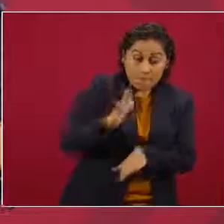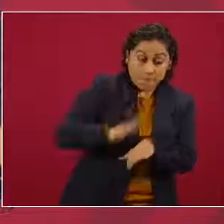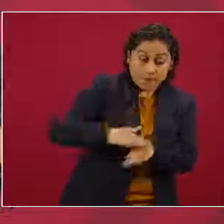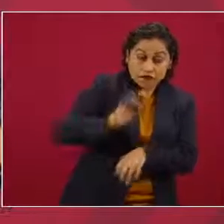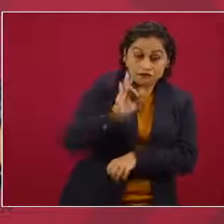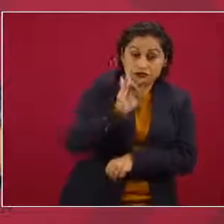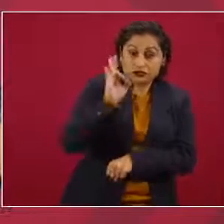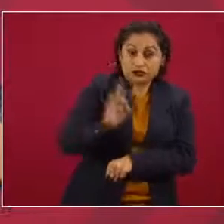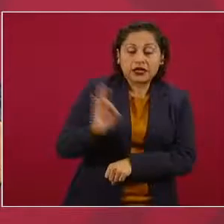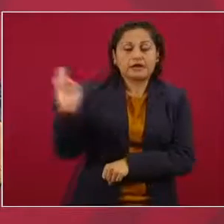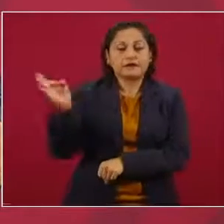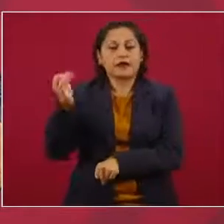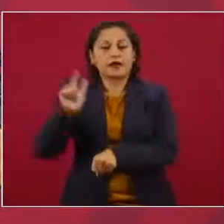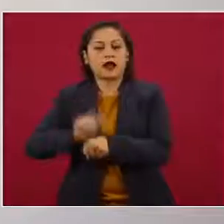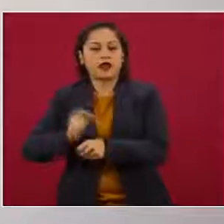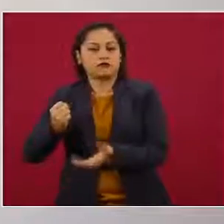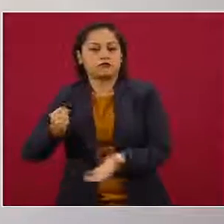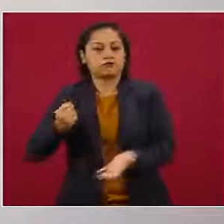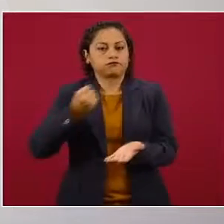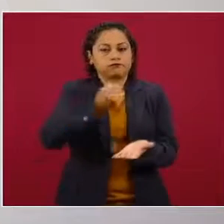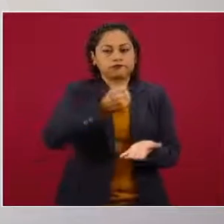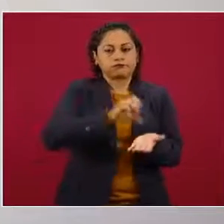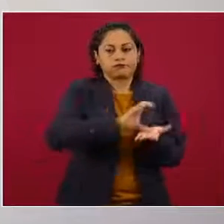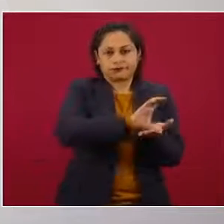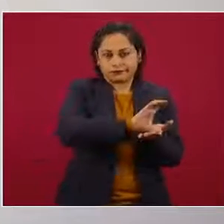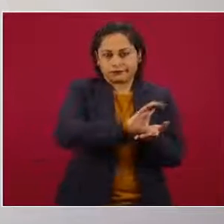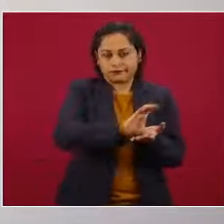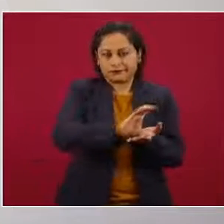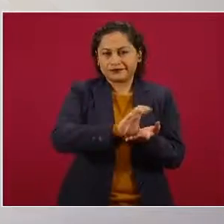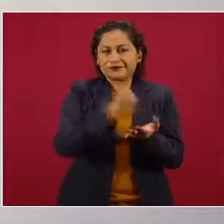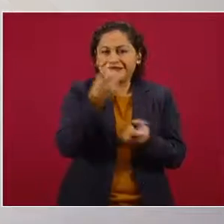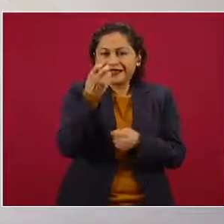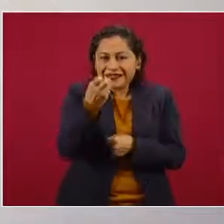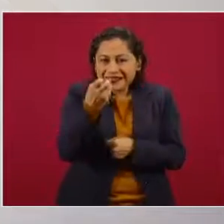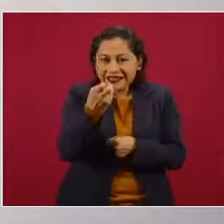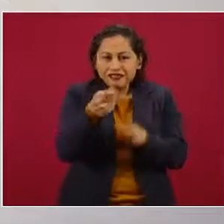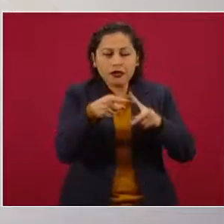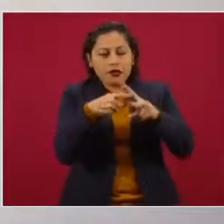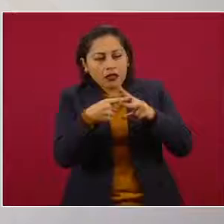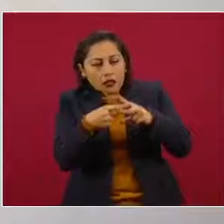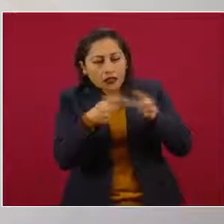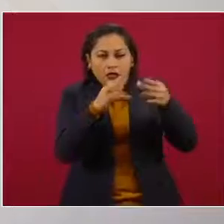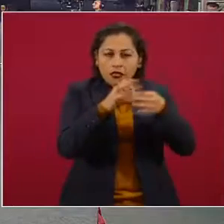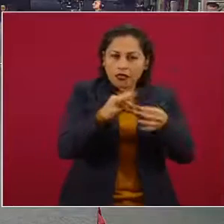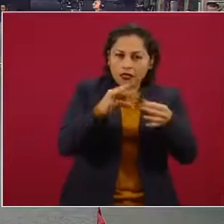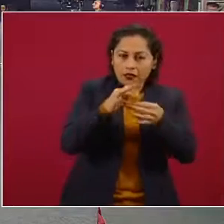Eso quiero que el secretario de Hacienda,